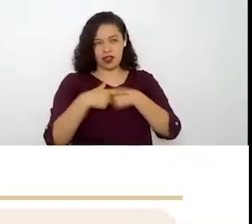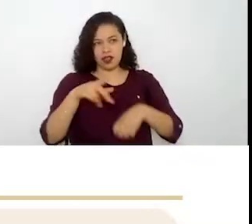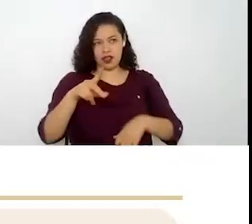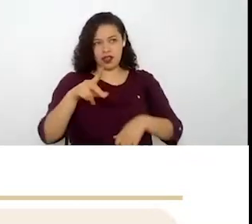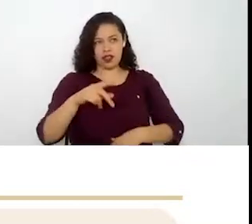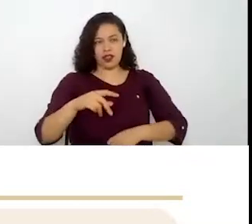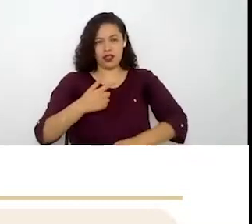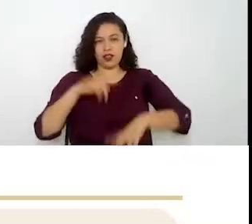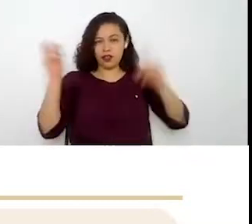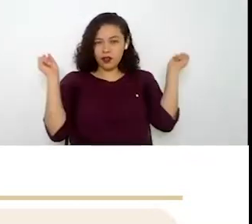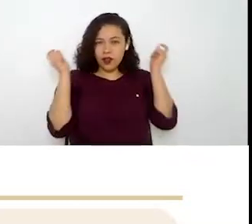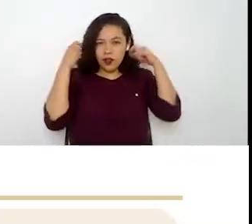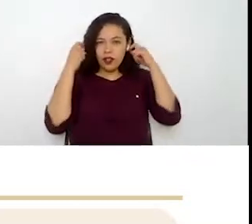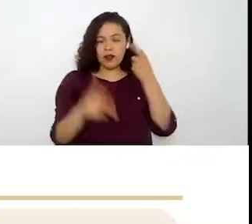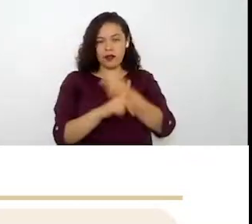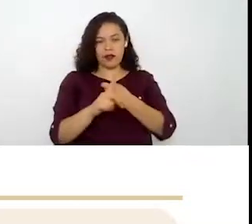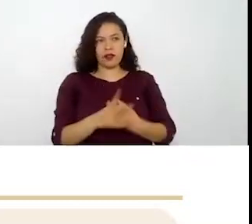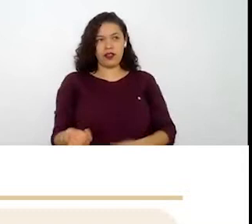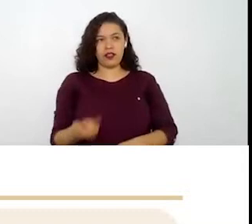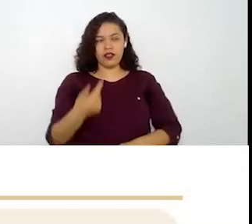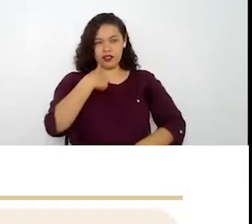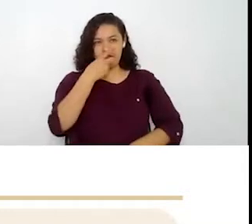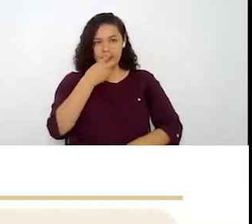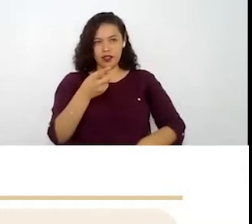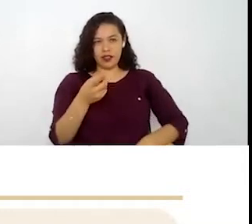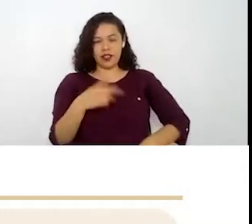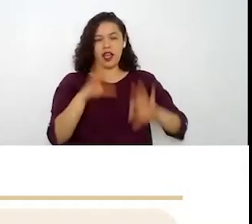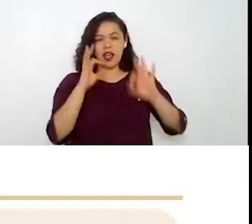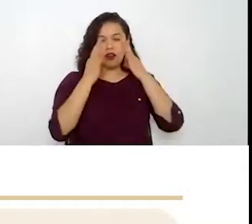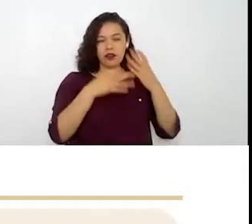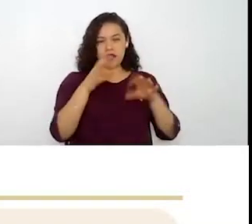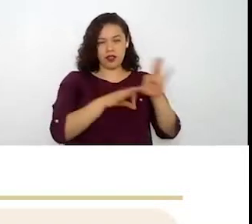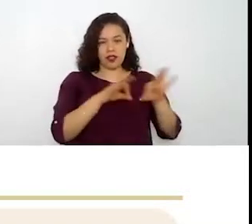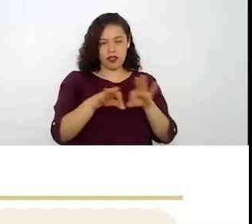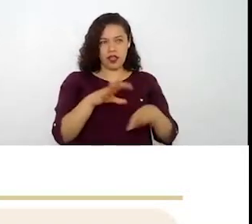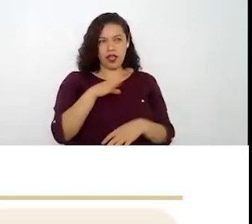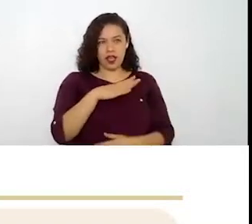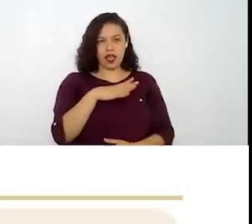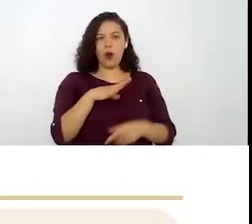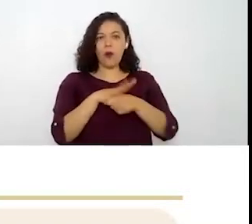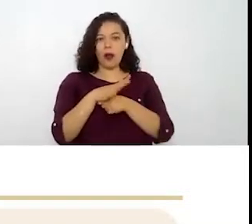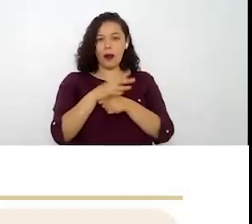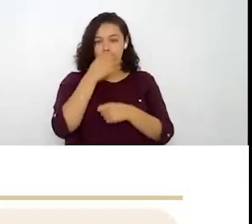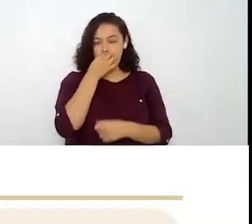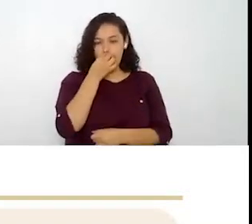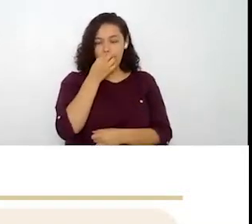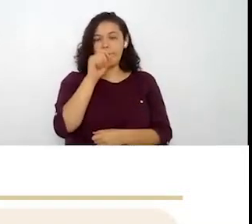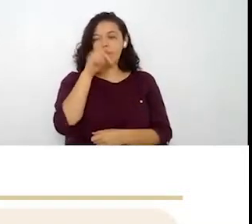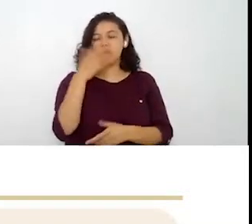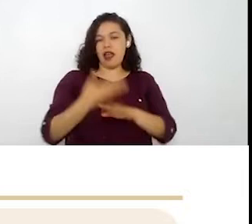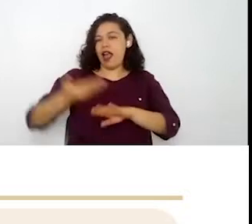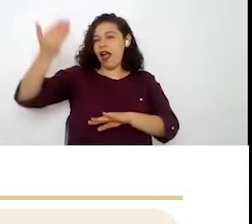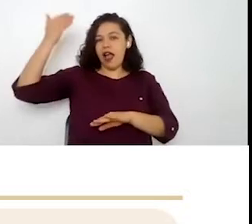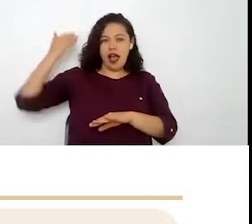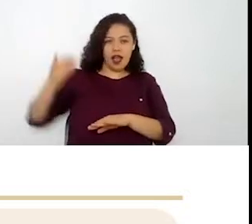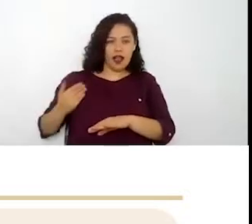con los audífonos Bueno pues les comentaba que la estructura del programa de trabajo es la es la misma que hemos tenido en